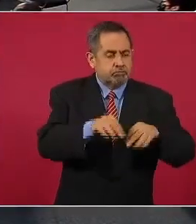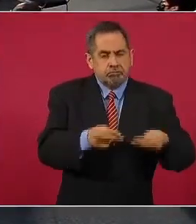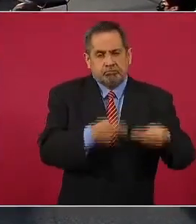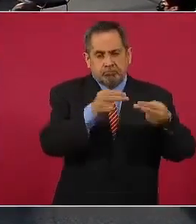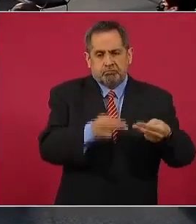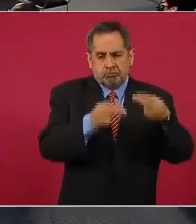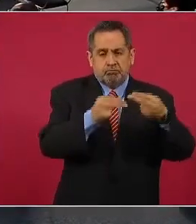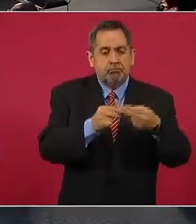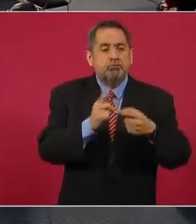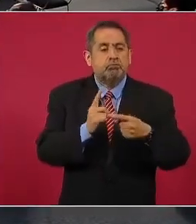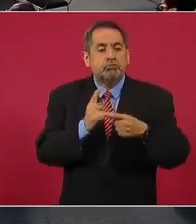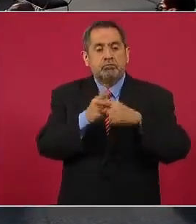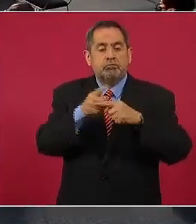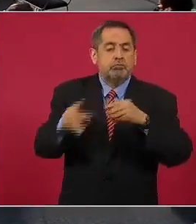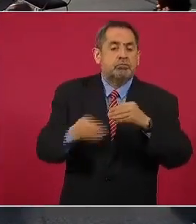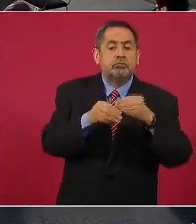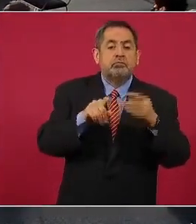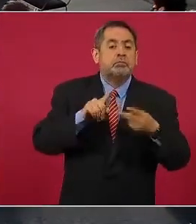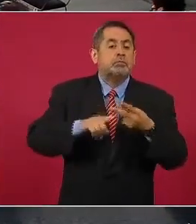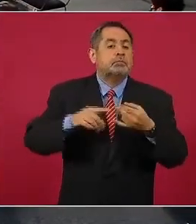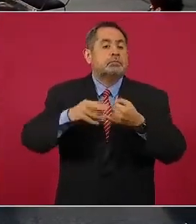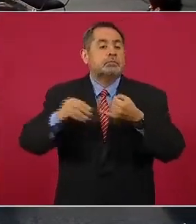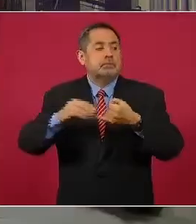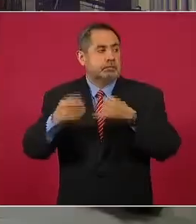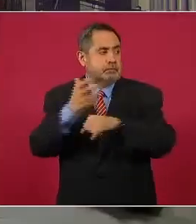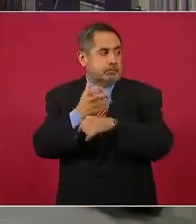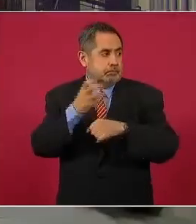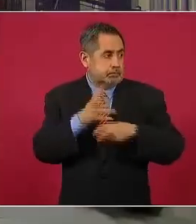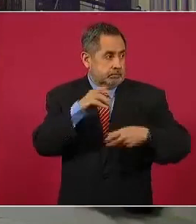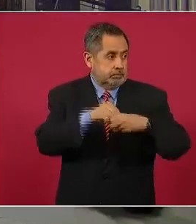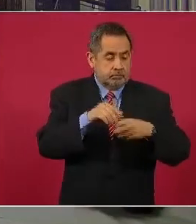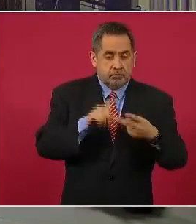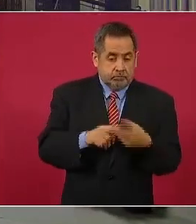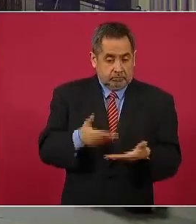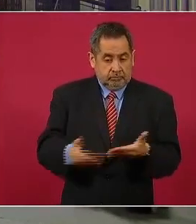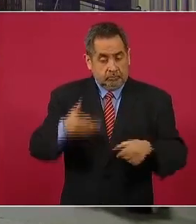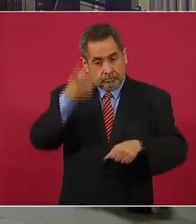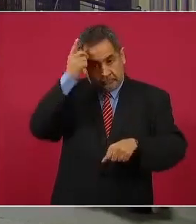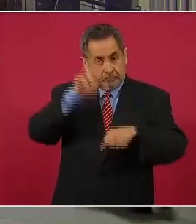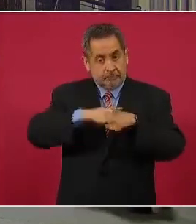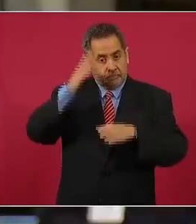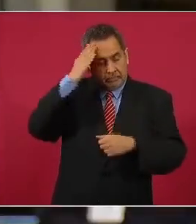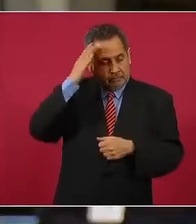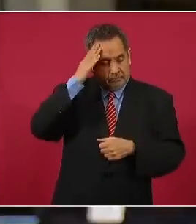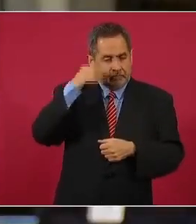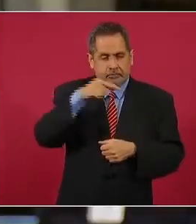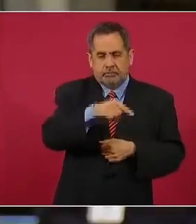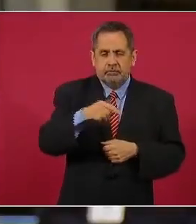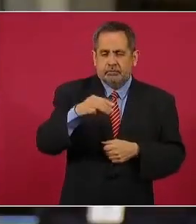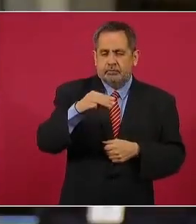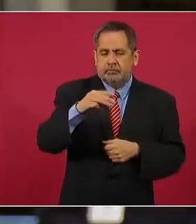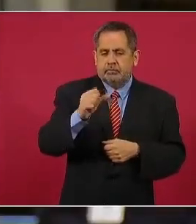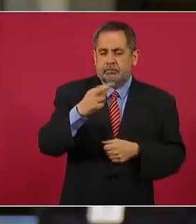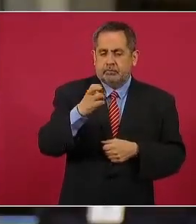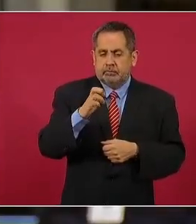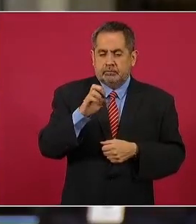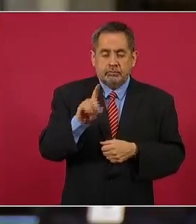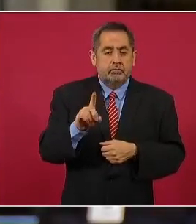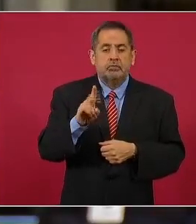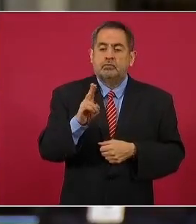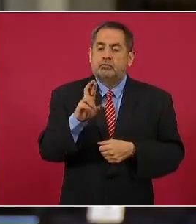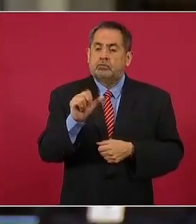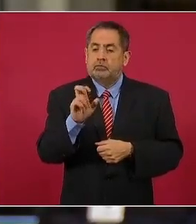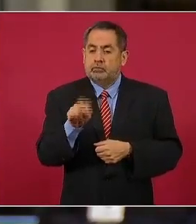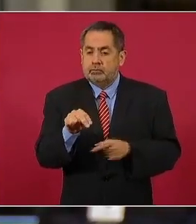y una sede más en Miami, Estados Unidos. Su actual director general es Jean-Marc Marcier Durán, y quien